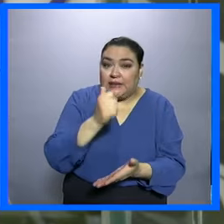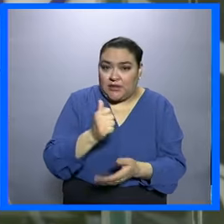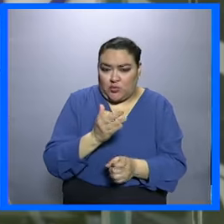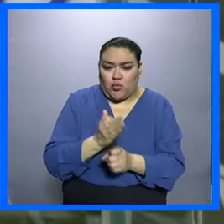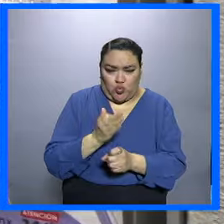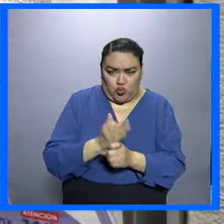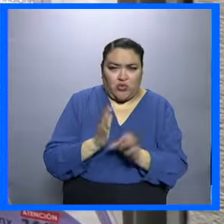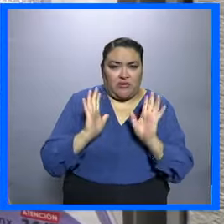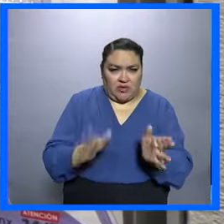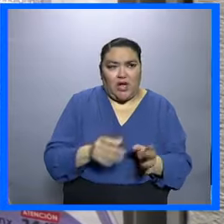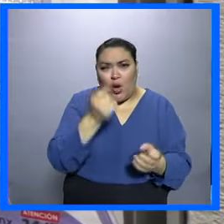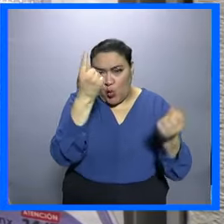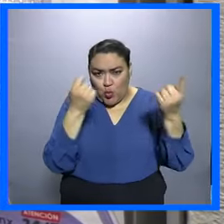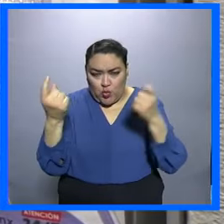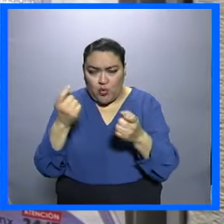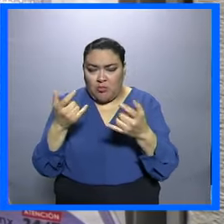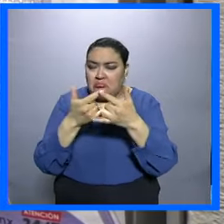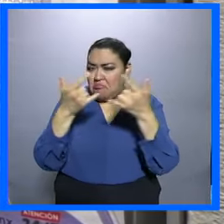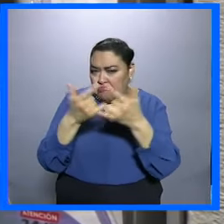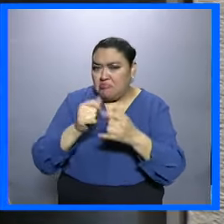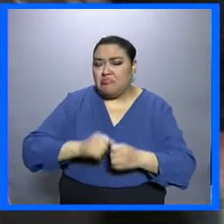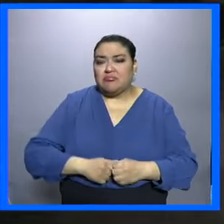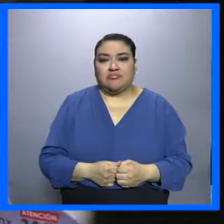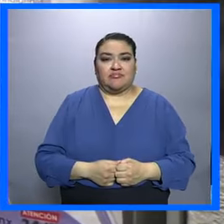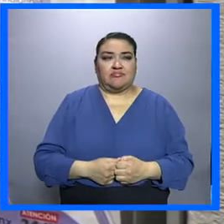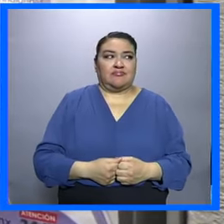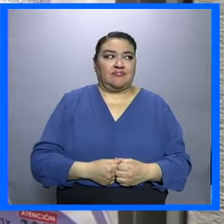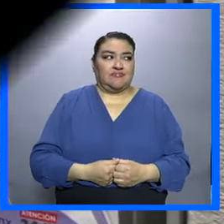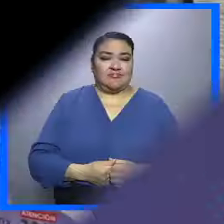tiene conocimiento en algunos casos.